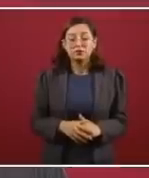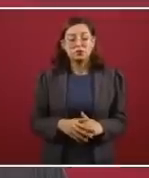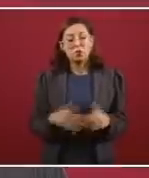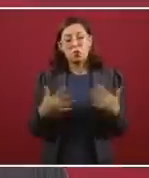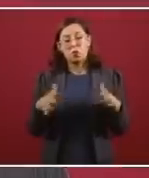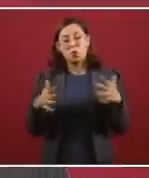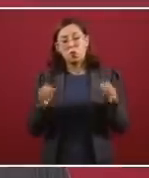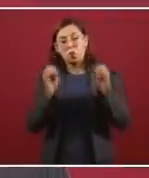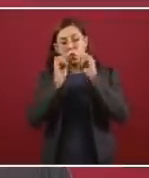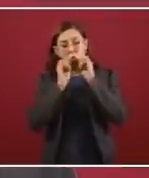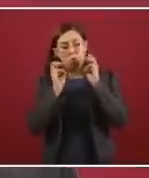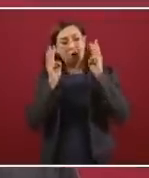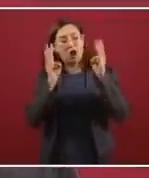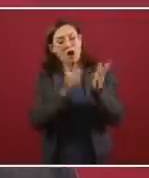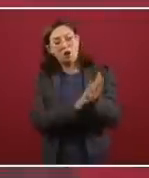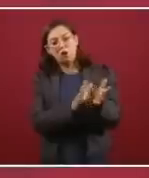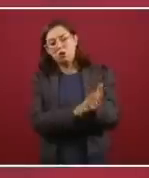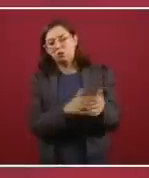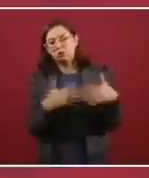aplaudidos,